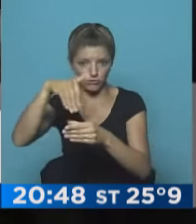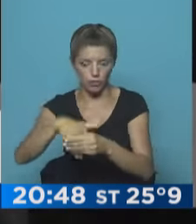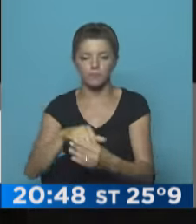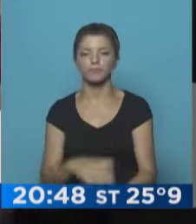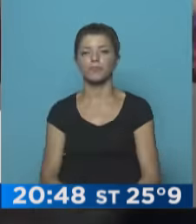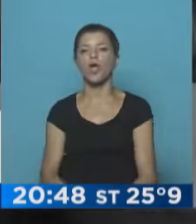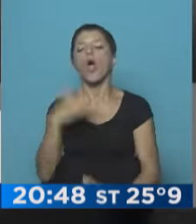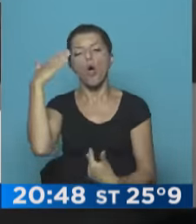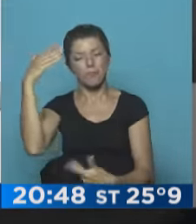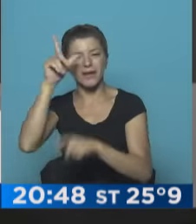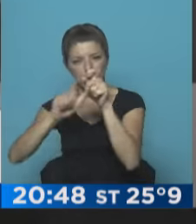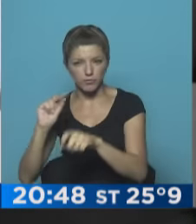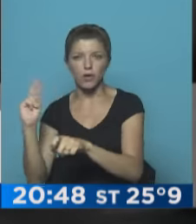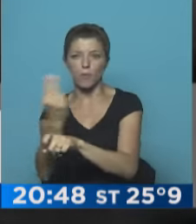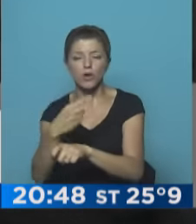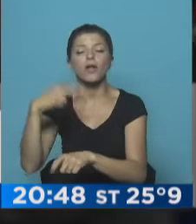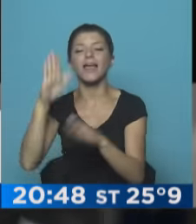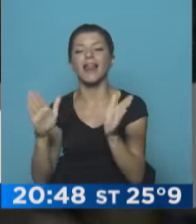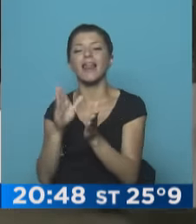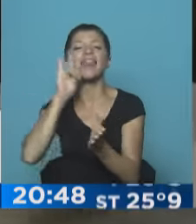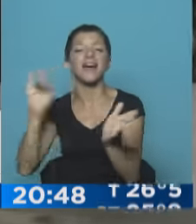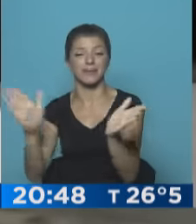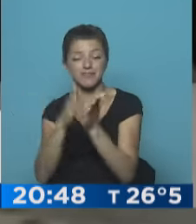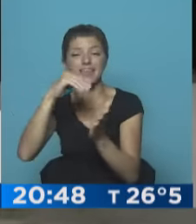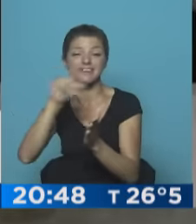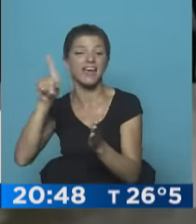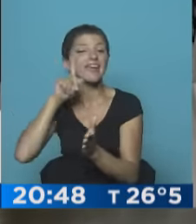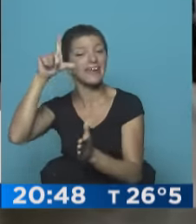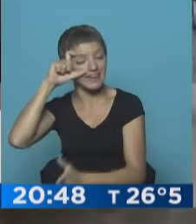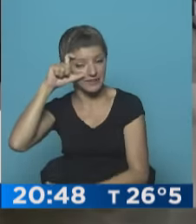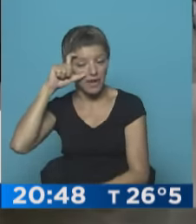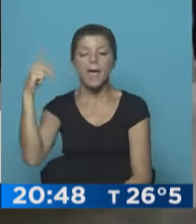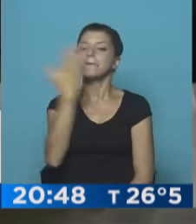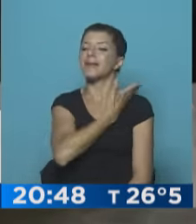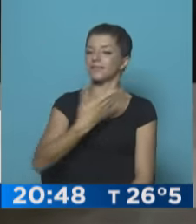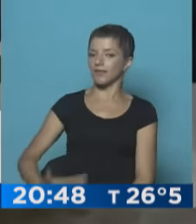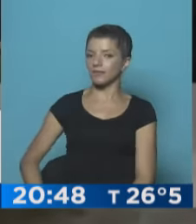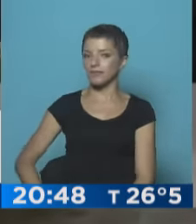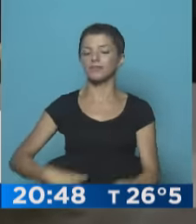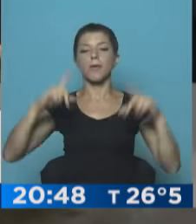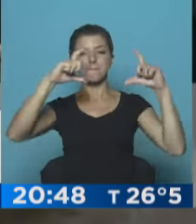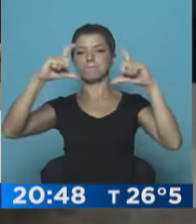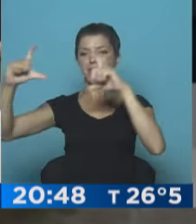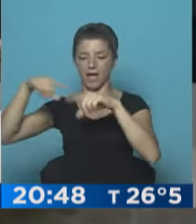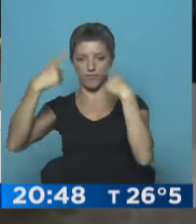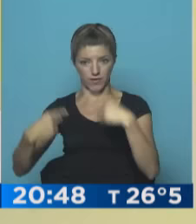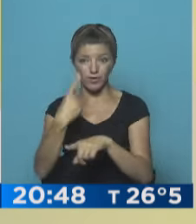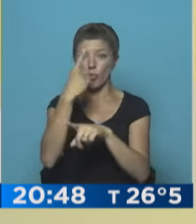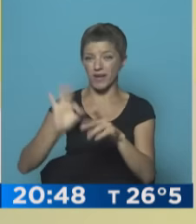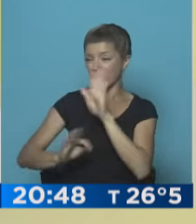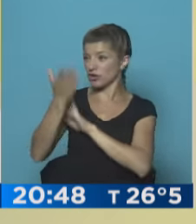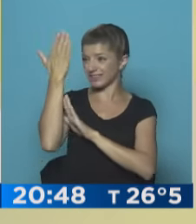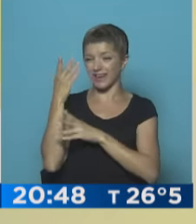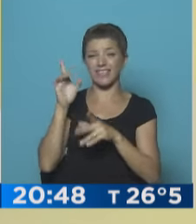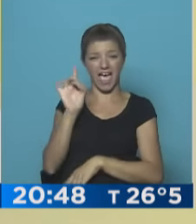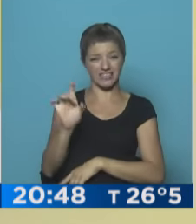Homenaje a víctimas de Charlie Hebdo. El presidente Hollande descubrió placas conmemorativas a un año del atentado